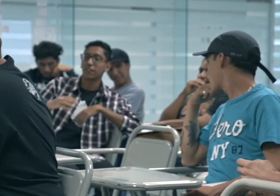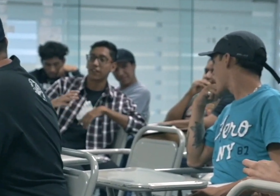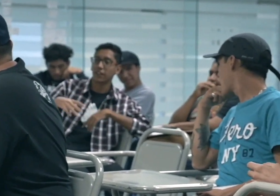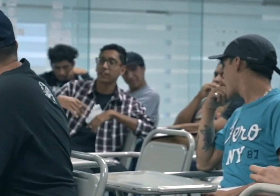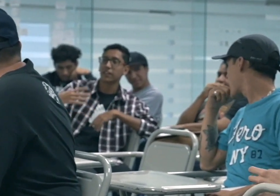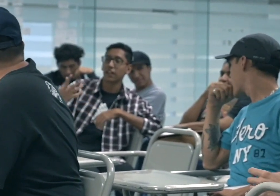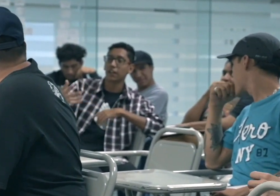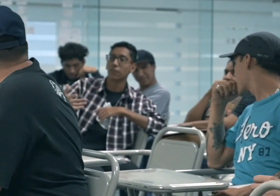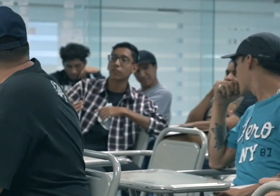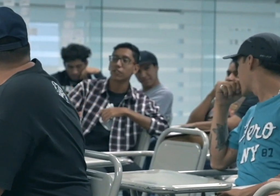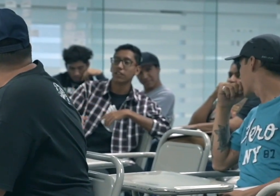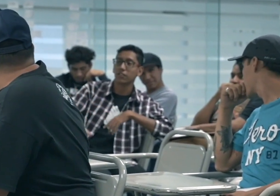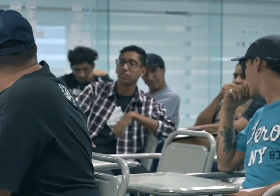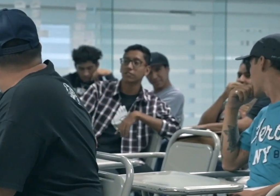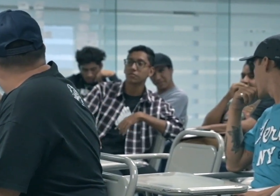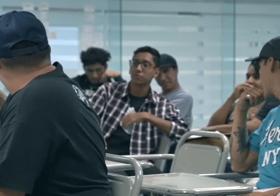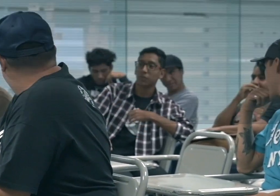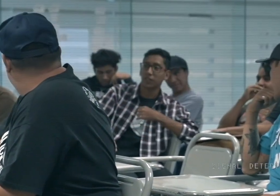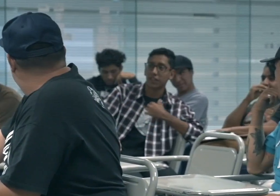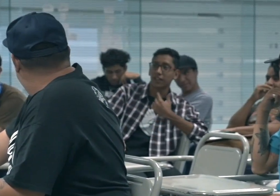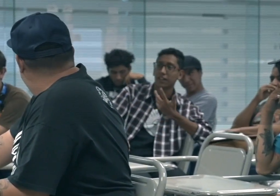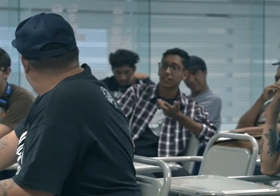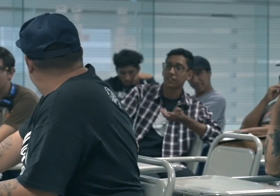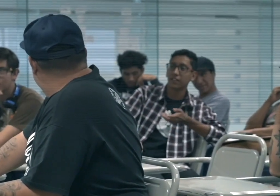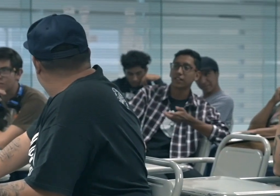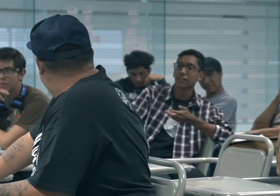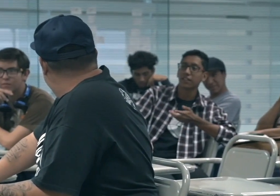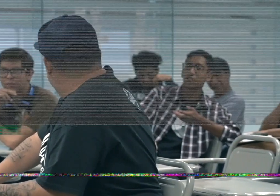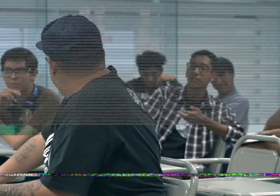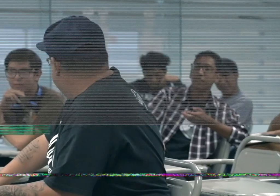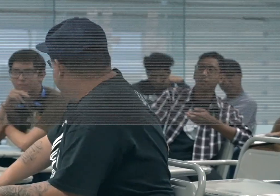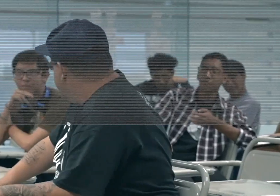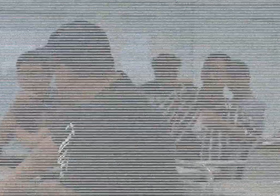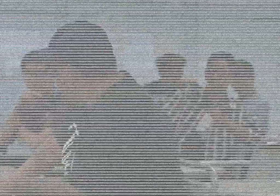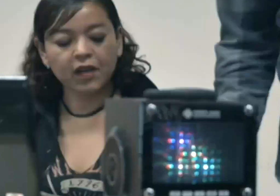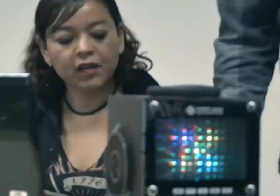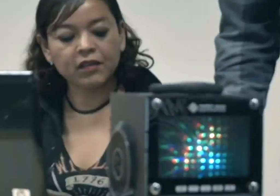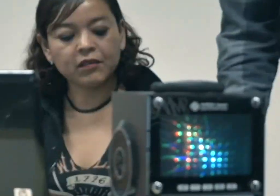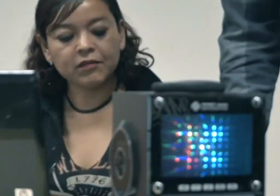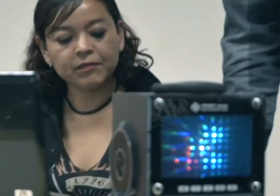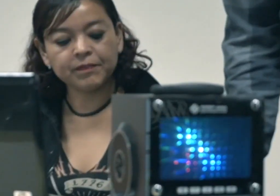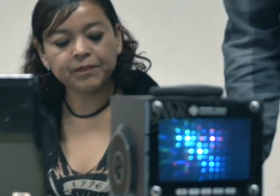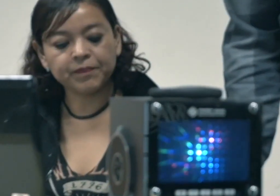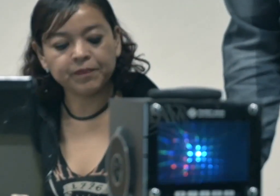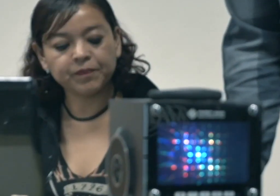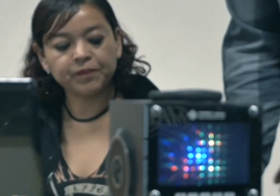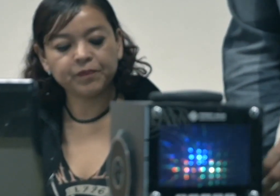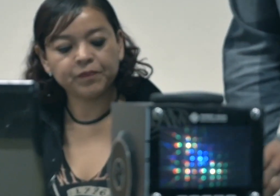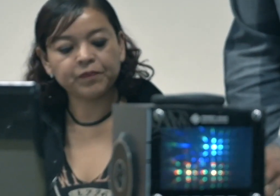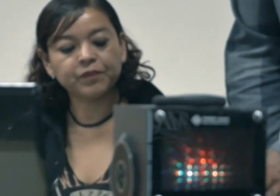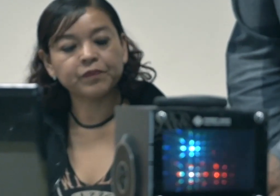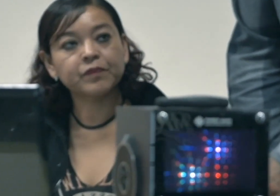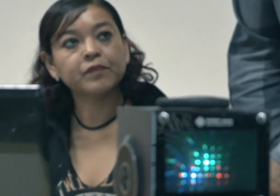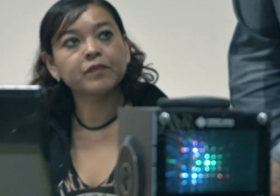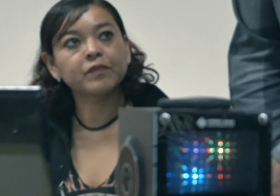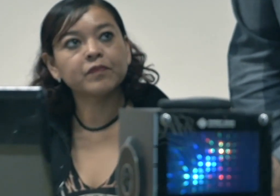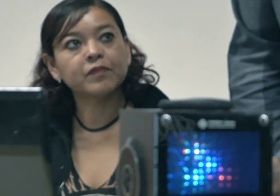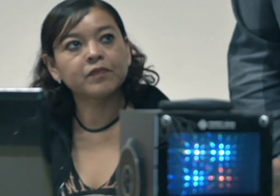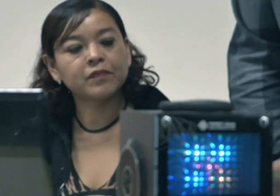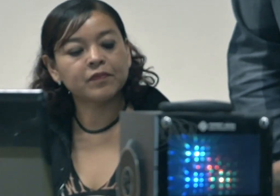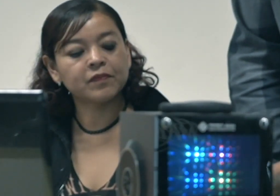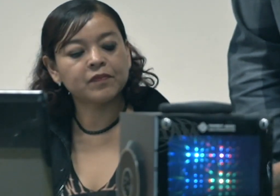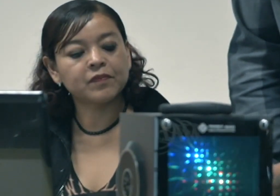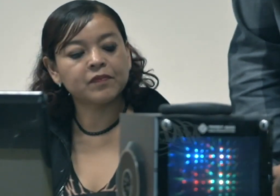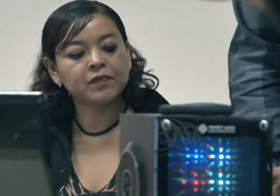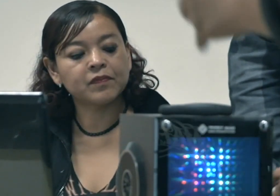lo que sea, y me decían, oye, ¿me lo revisas? Entonces llegaba yo, no, mira, cámbiale esto, ponle esto, quítale esto, aquí sobra esto, no,